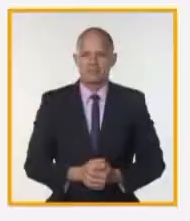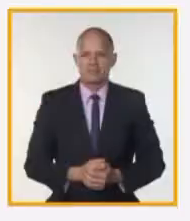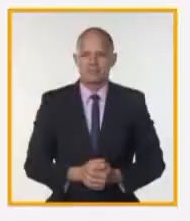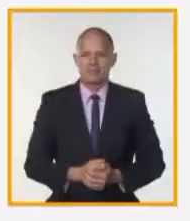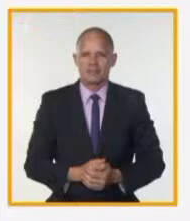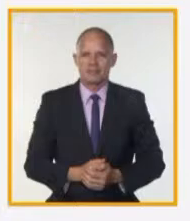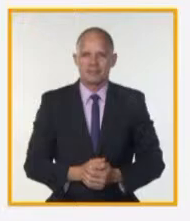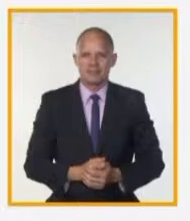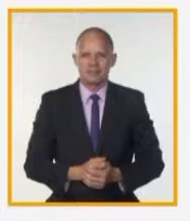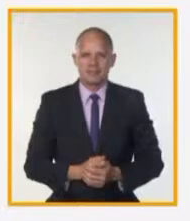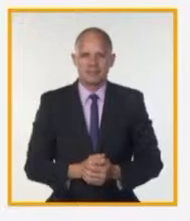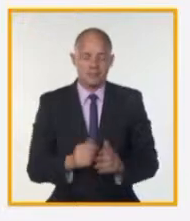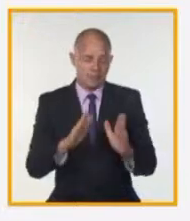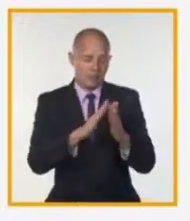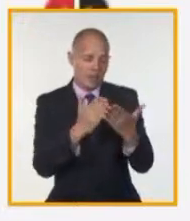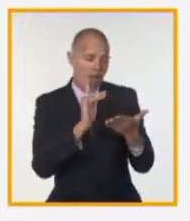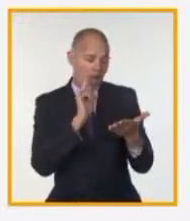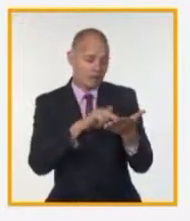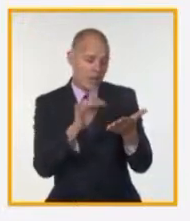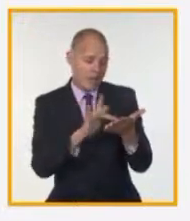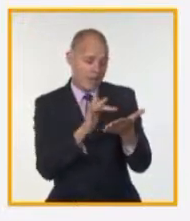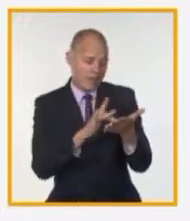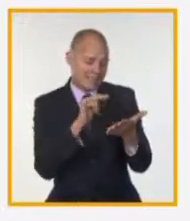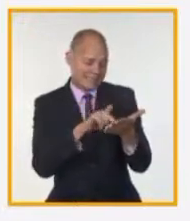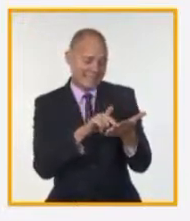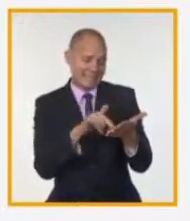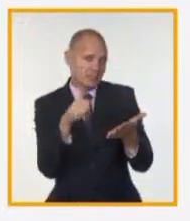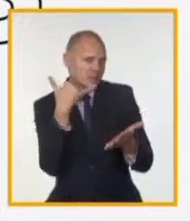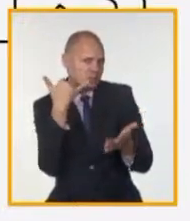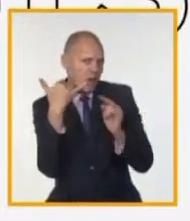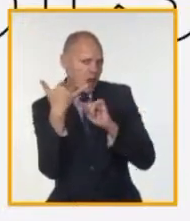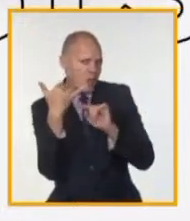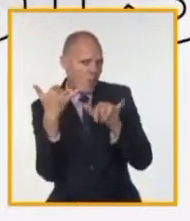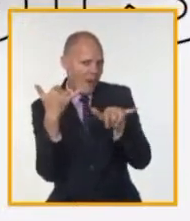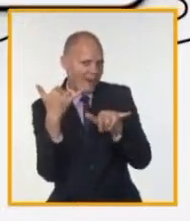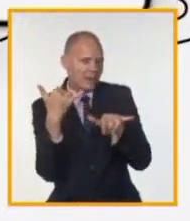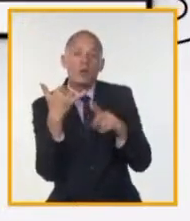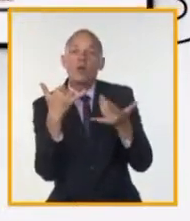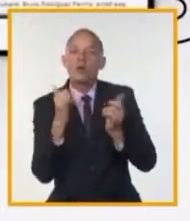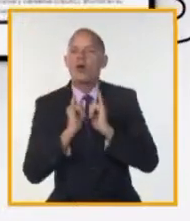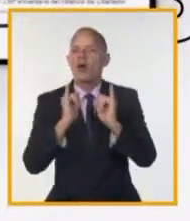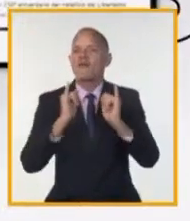Al alcance de un clic o en la pantalla de tu móvil. Las noticias de Cuba y el mundo.